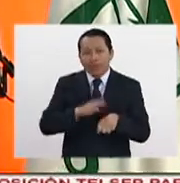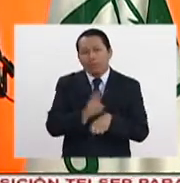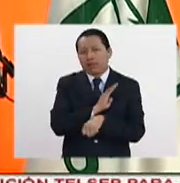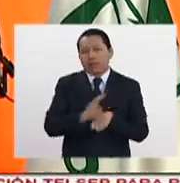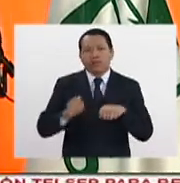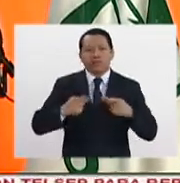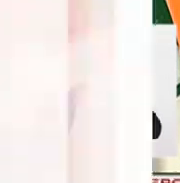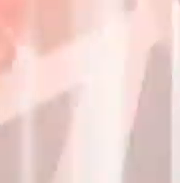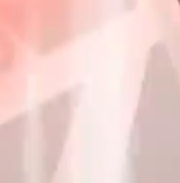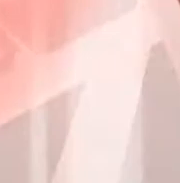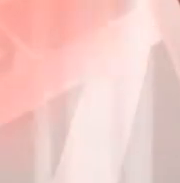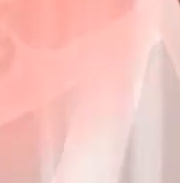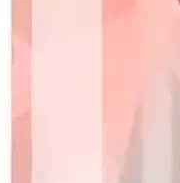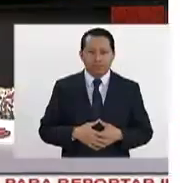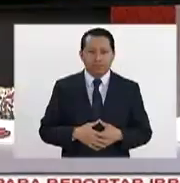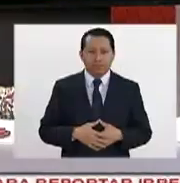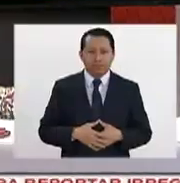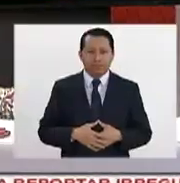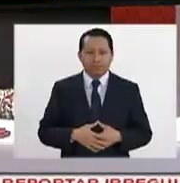la gente.